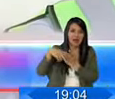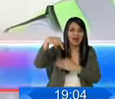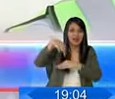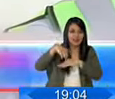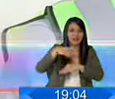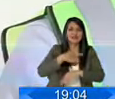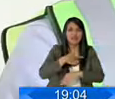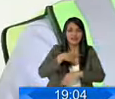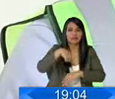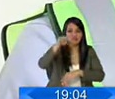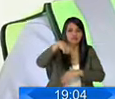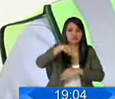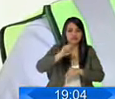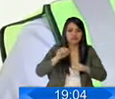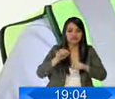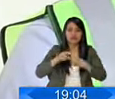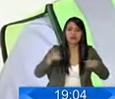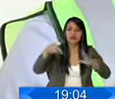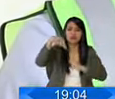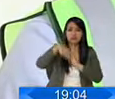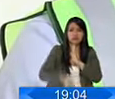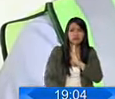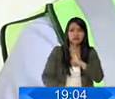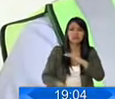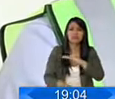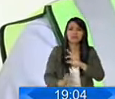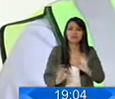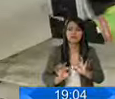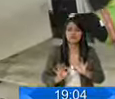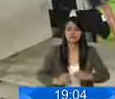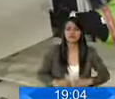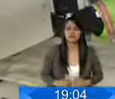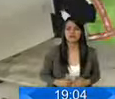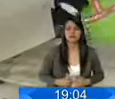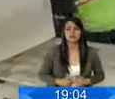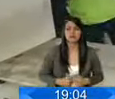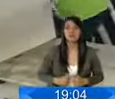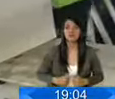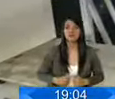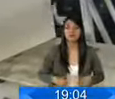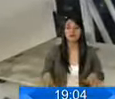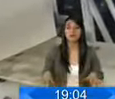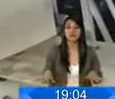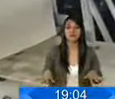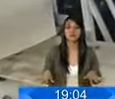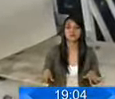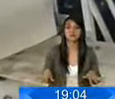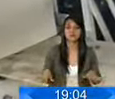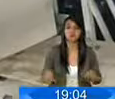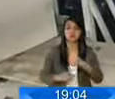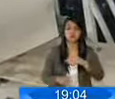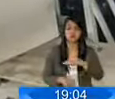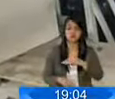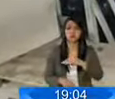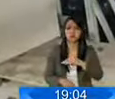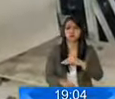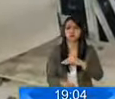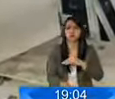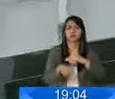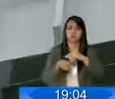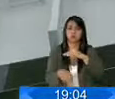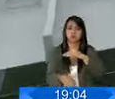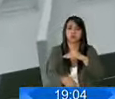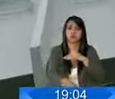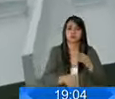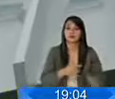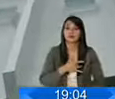en un autobús, que lo que se va a percibir de la máquina. No se va a percibir la máquina. Las bajas vibraciones que pueda causar el paso de la tuneladora en todo el trayecto